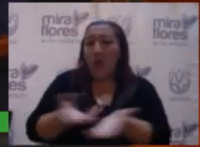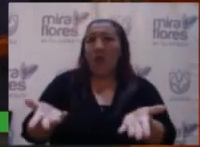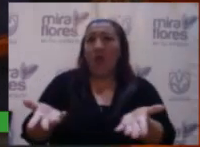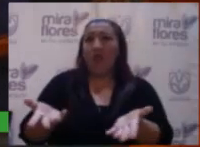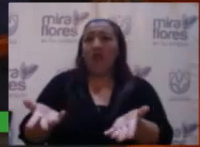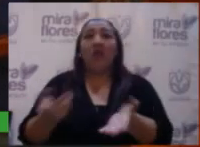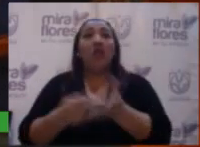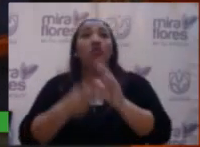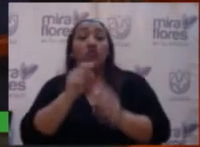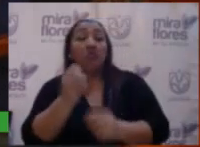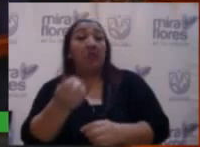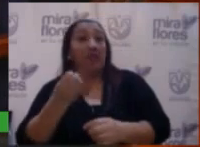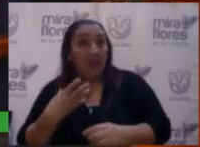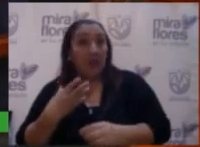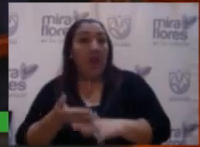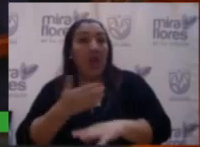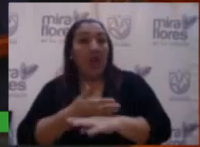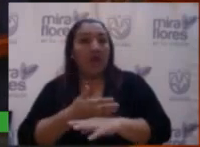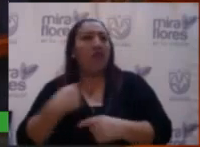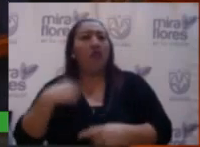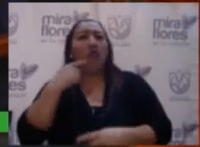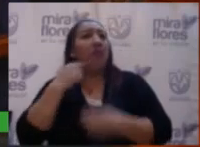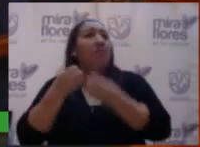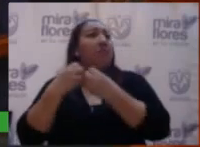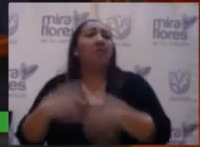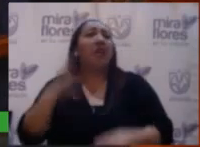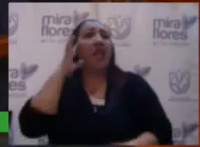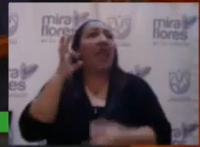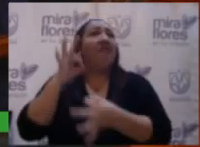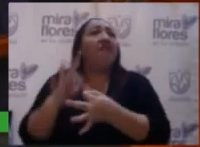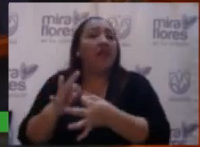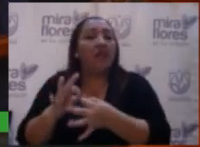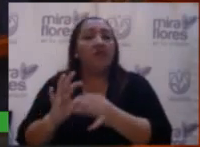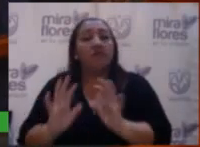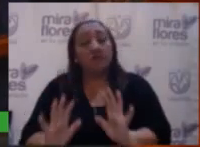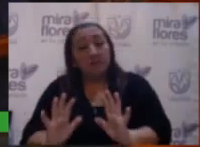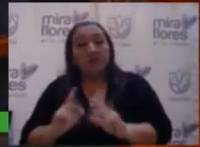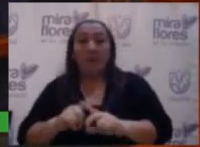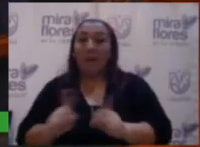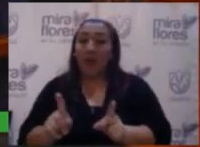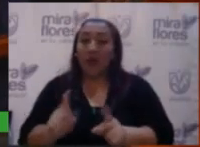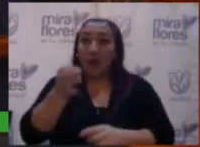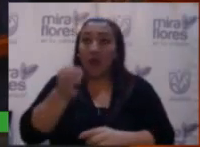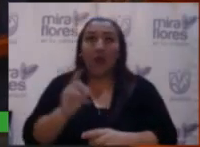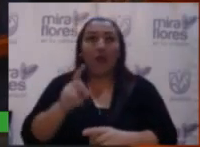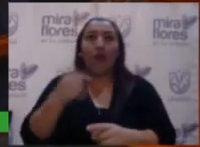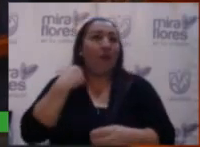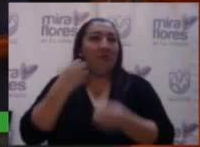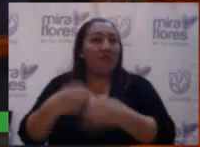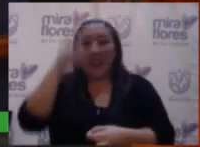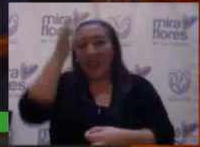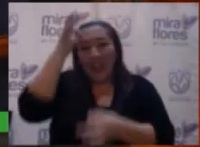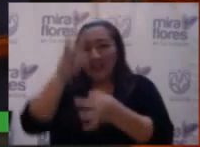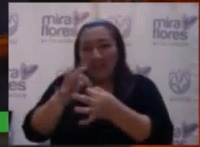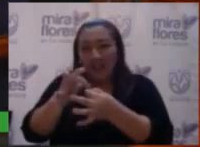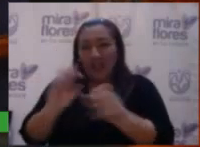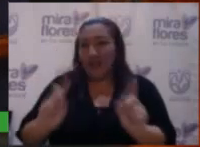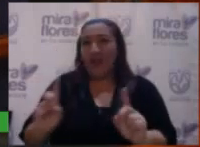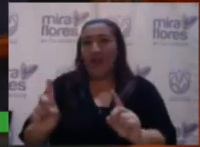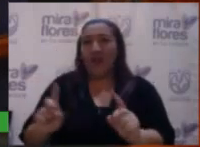usted me dijo que no sé que no perdiera la fe en realidad no es que perdiera la fe sino